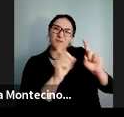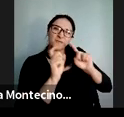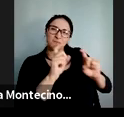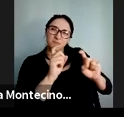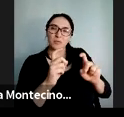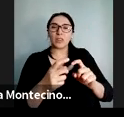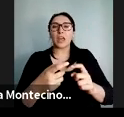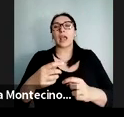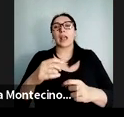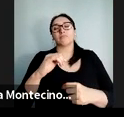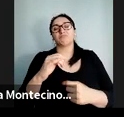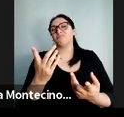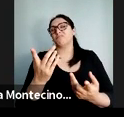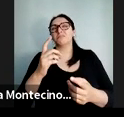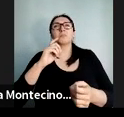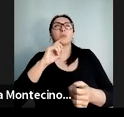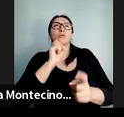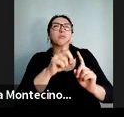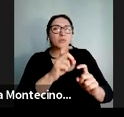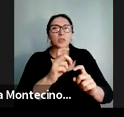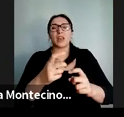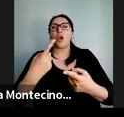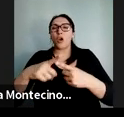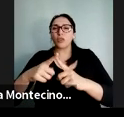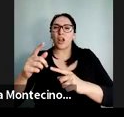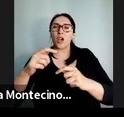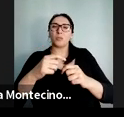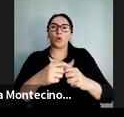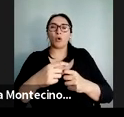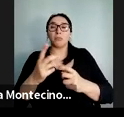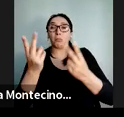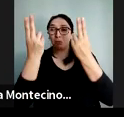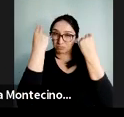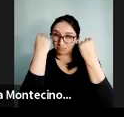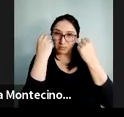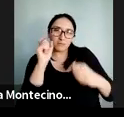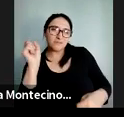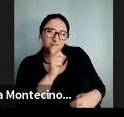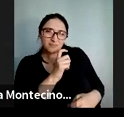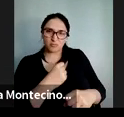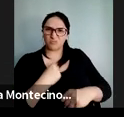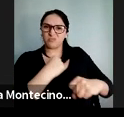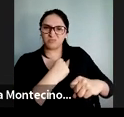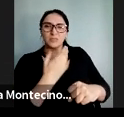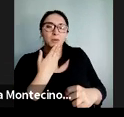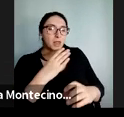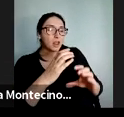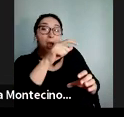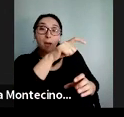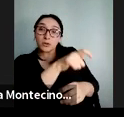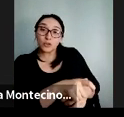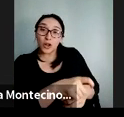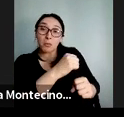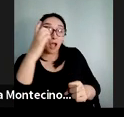por denostar, humillar, acosar. Dentro de esto también se busca anular la voz en el